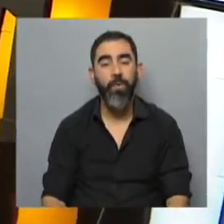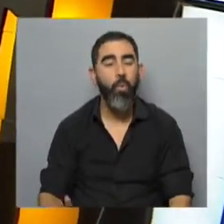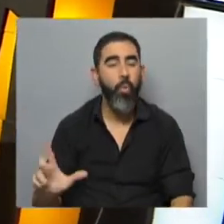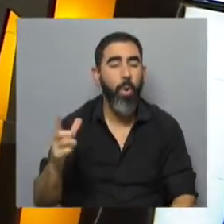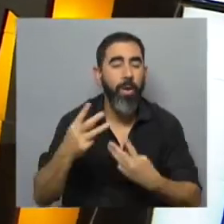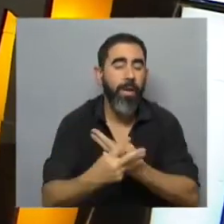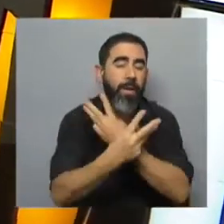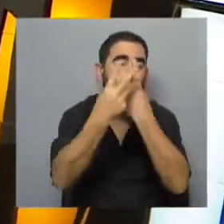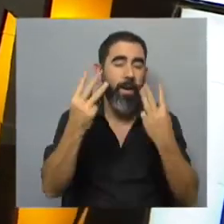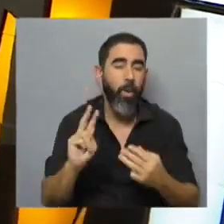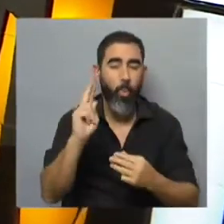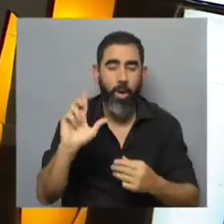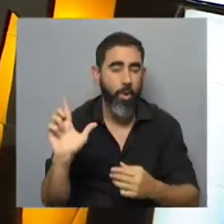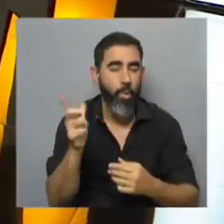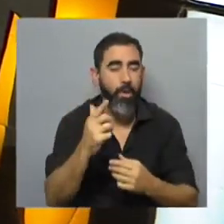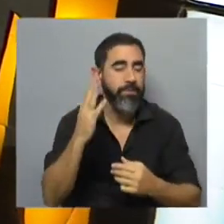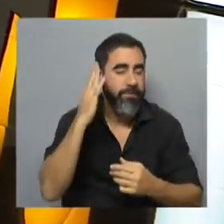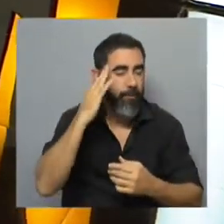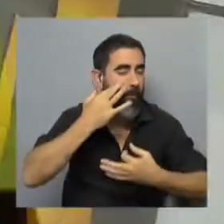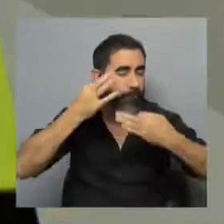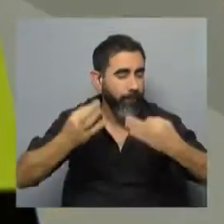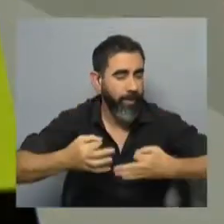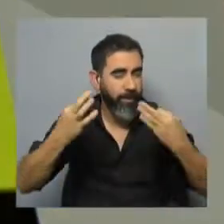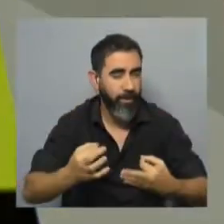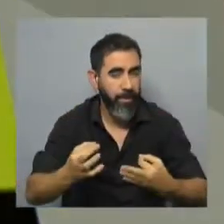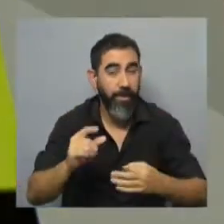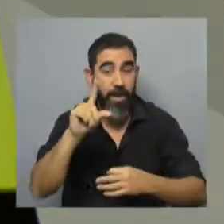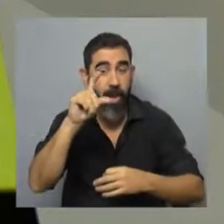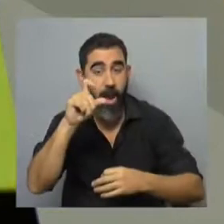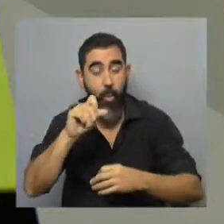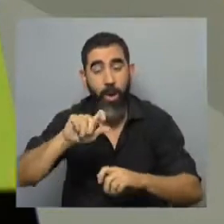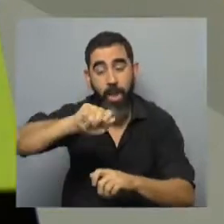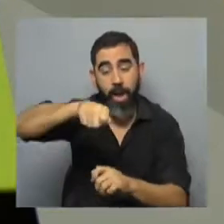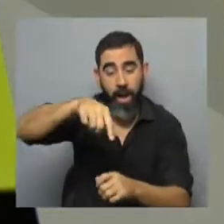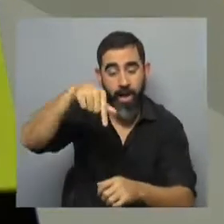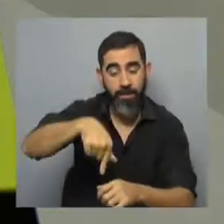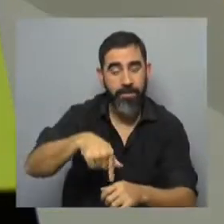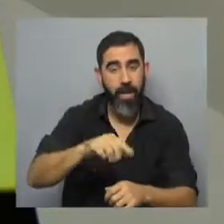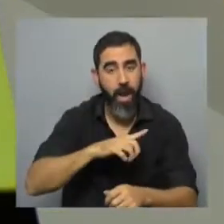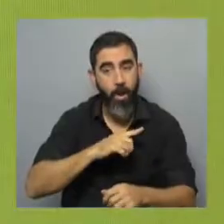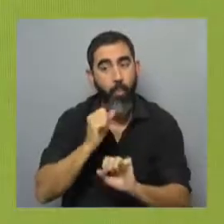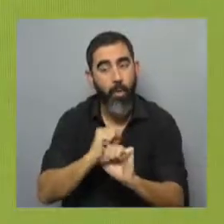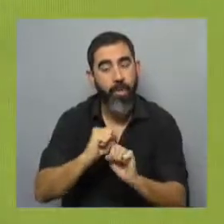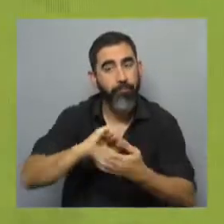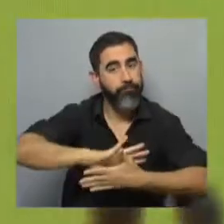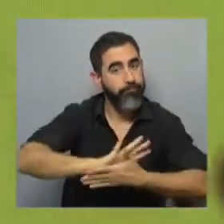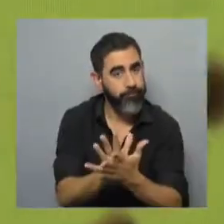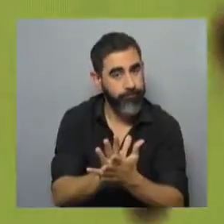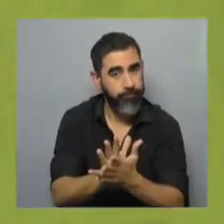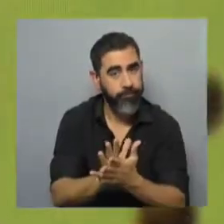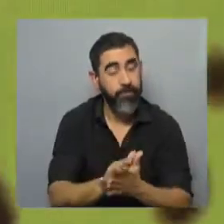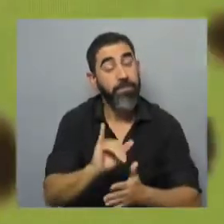el uruguayo creo que en todo el país, conciencia real de que el agua que sale de la canilla es un recurso finito y amenazado. Sí, es